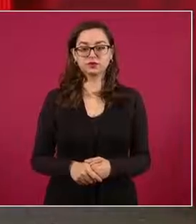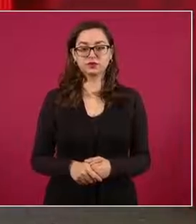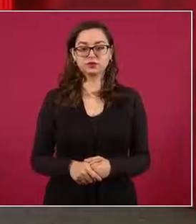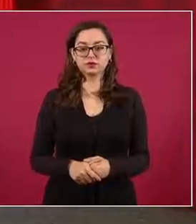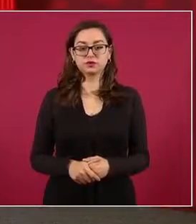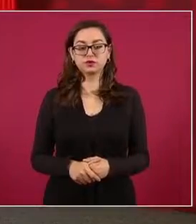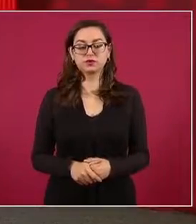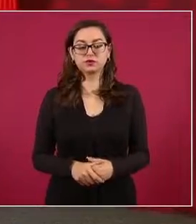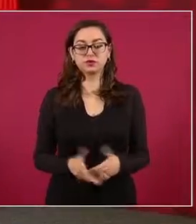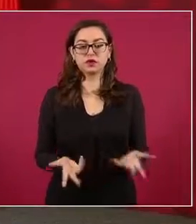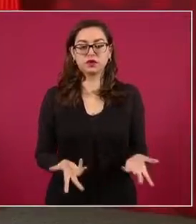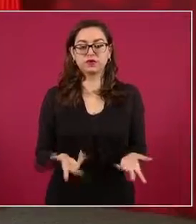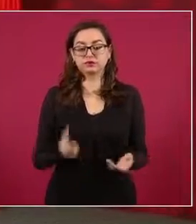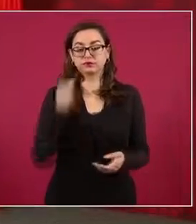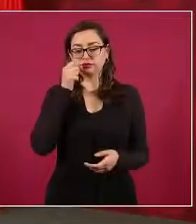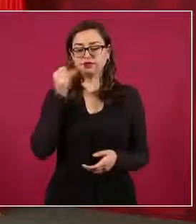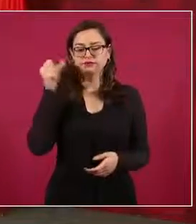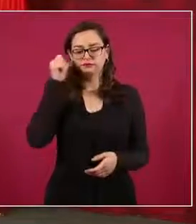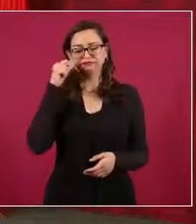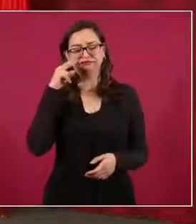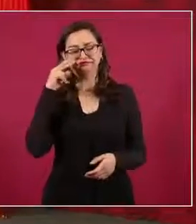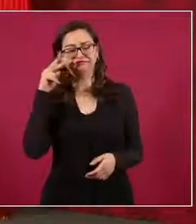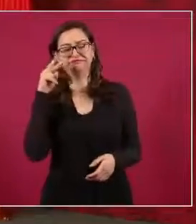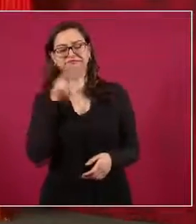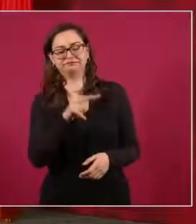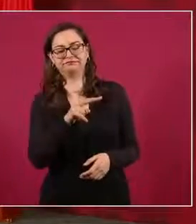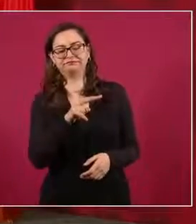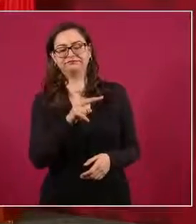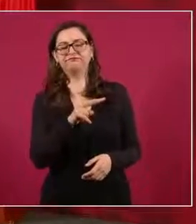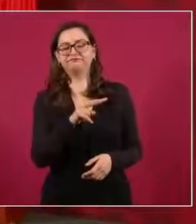es importante porque mucha gente